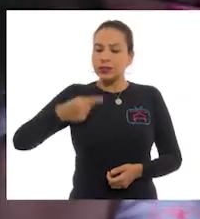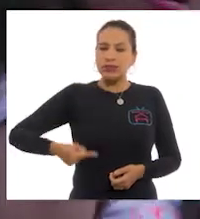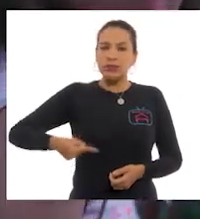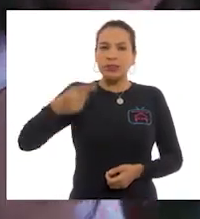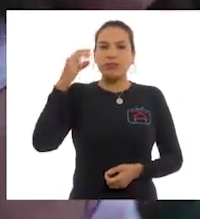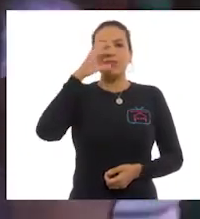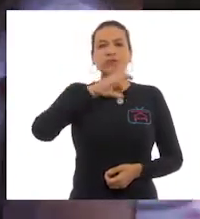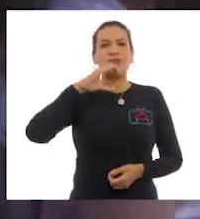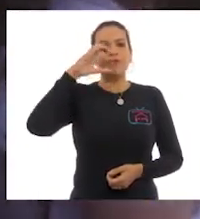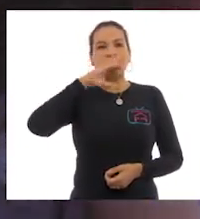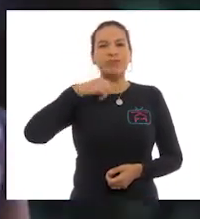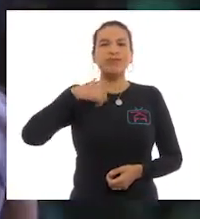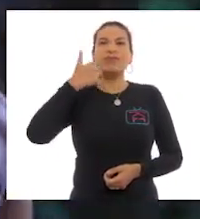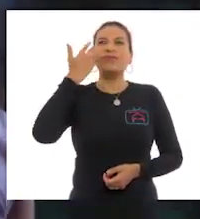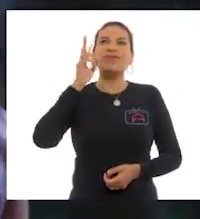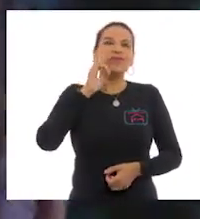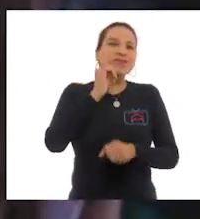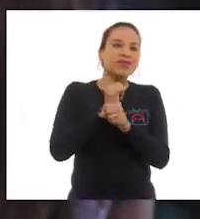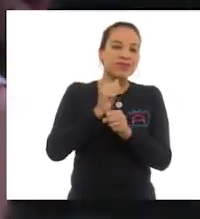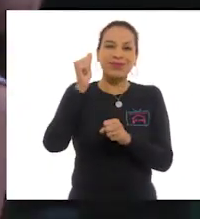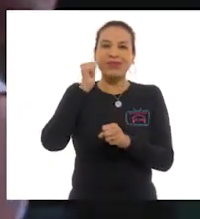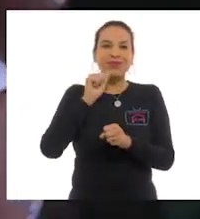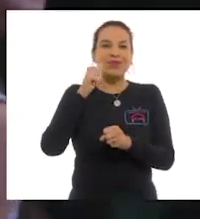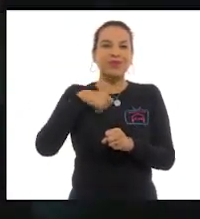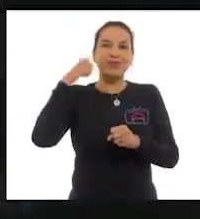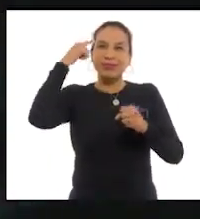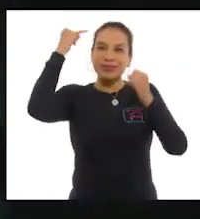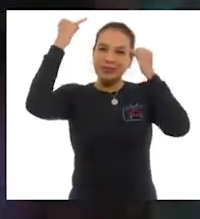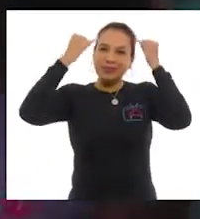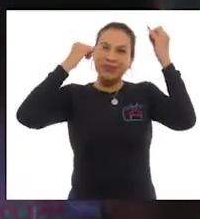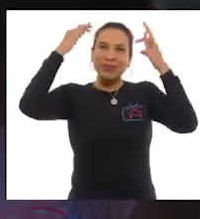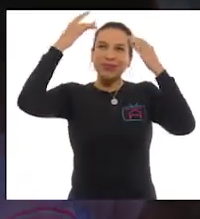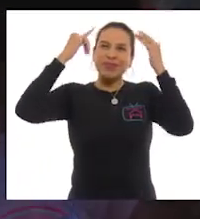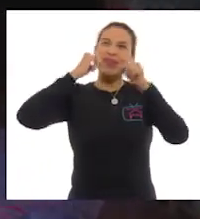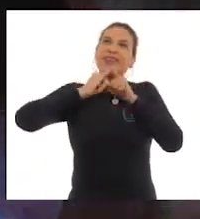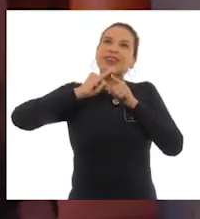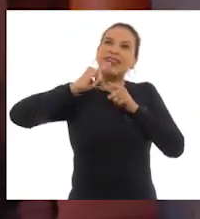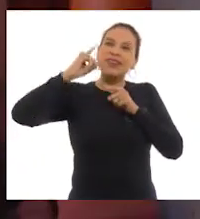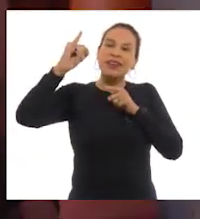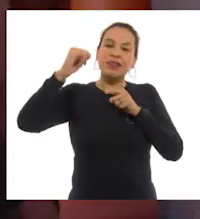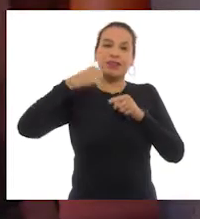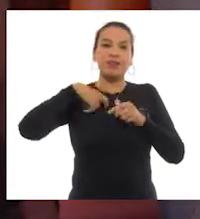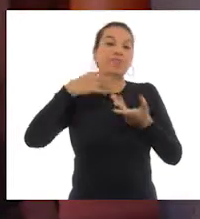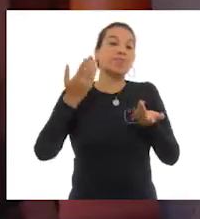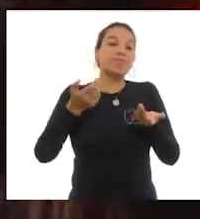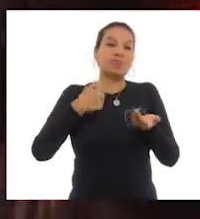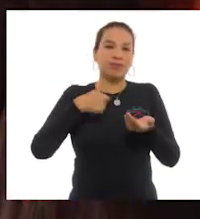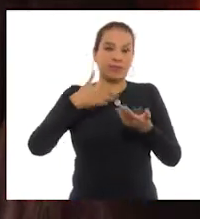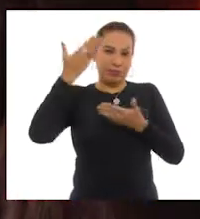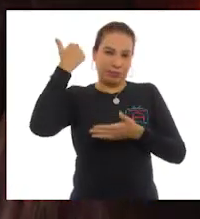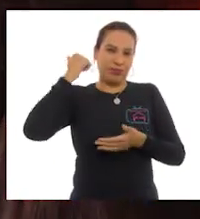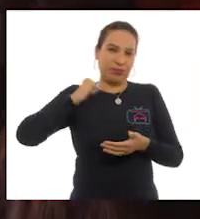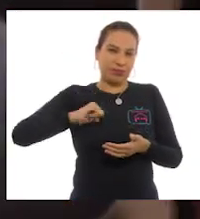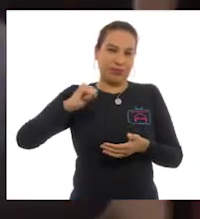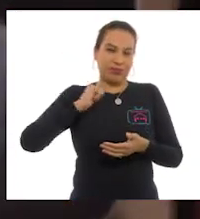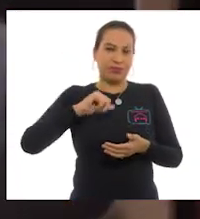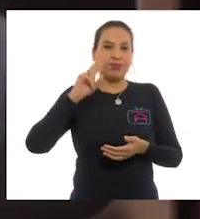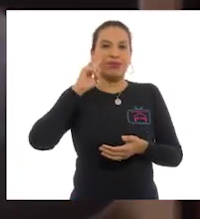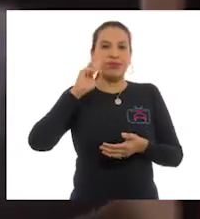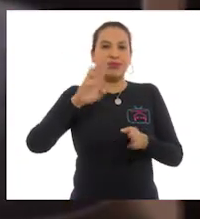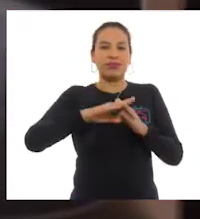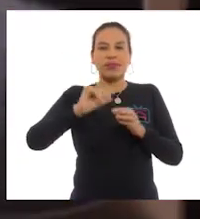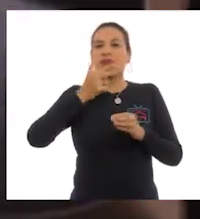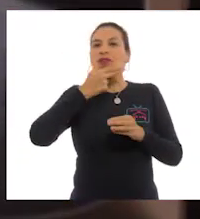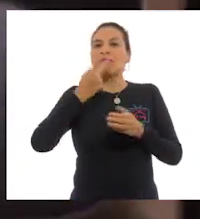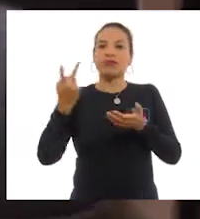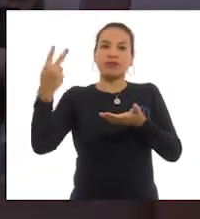La curiosidad por explorar siempre llevaba mi imaginación muy lejos. Y aunque soy de la generación que vio llegar al